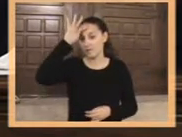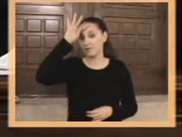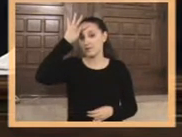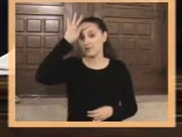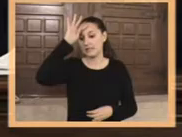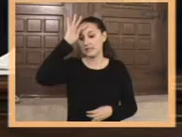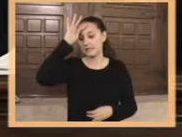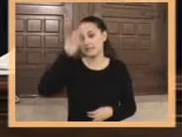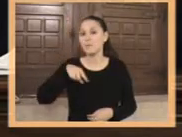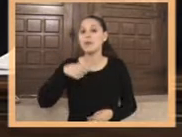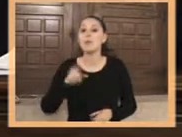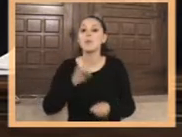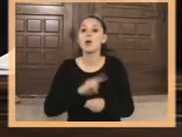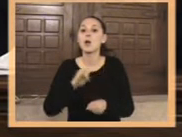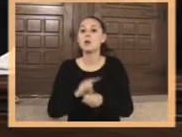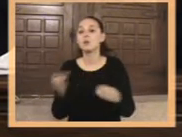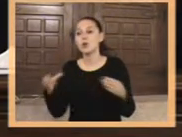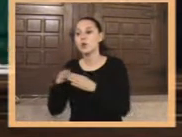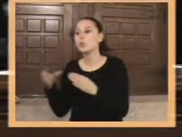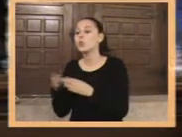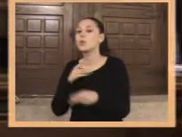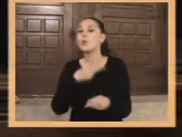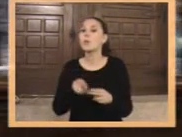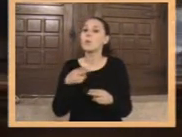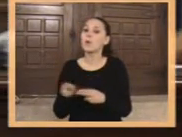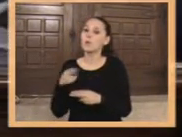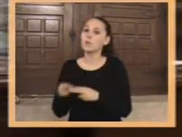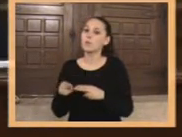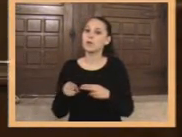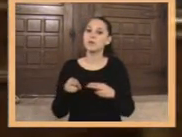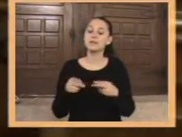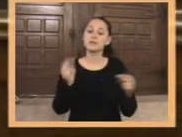el resto del grupo político, con lo cual no sé para qué le tenemos.